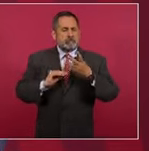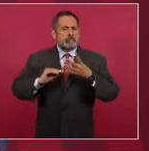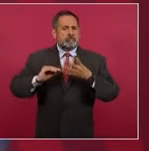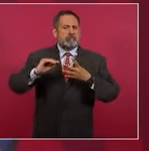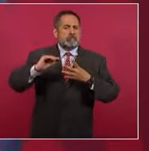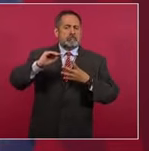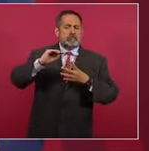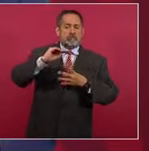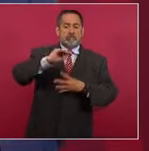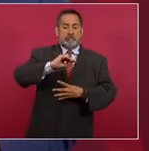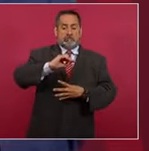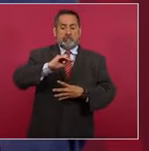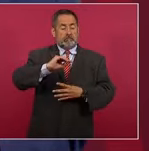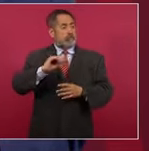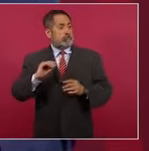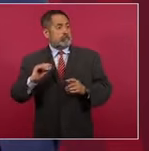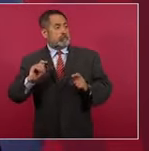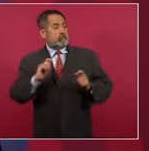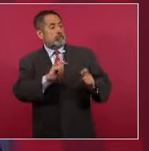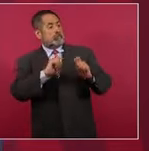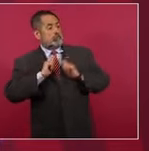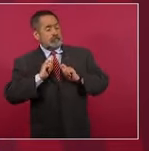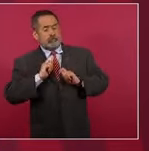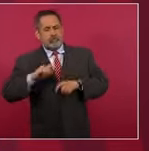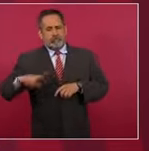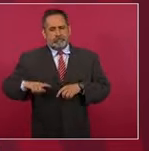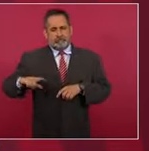y ya que llegan a ocupar un cargo,